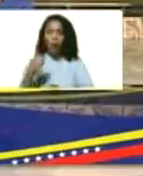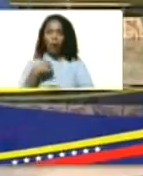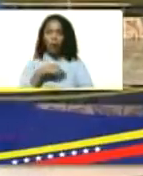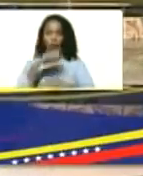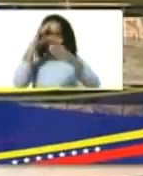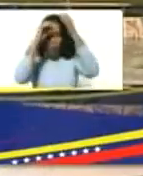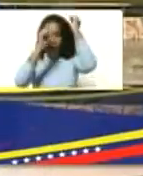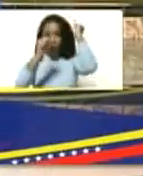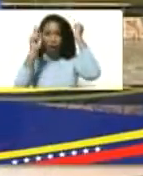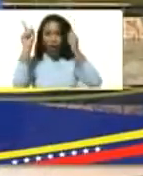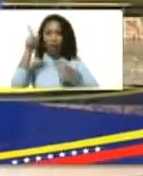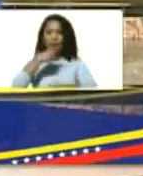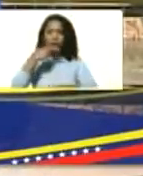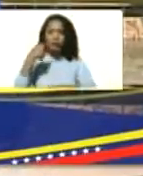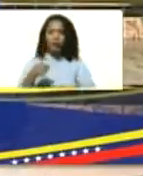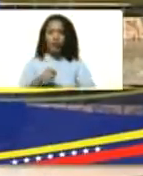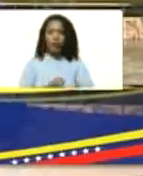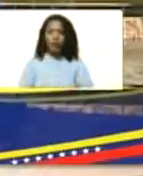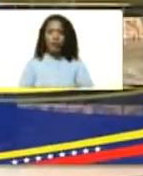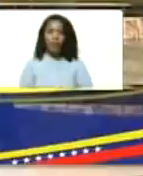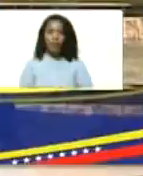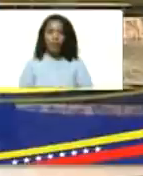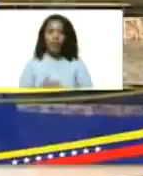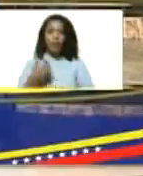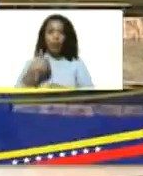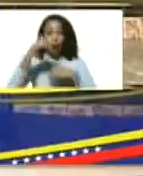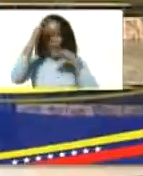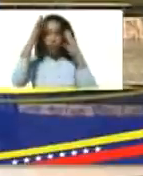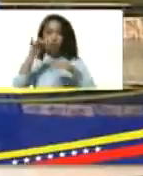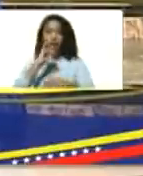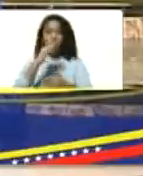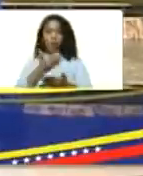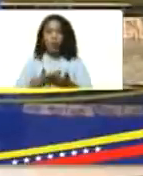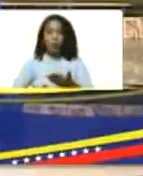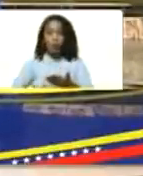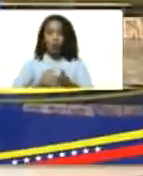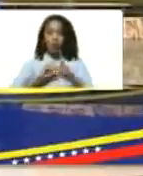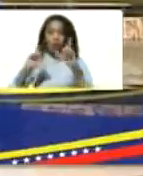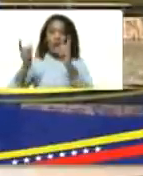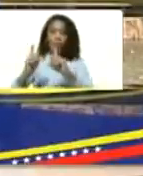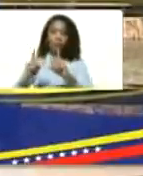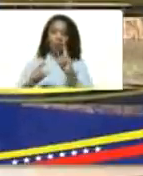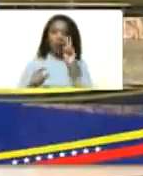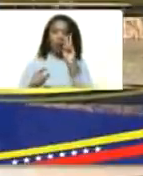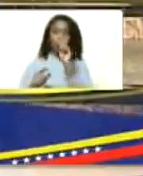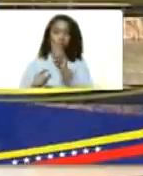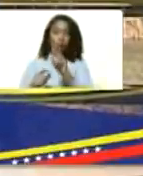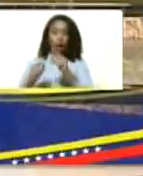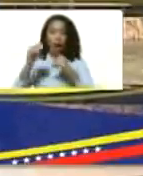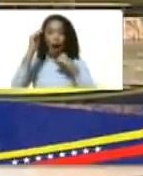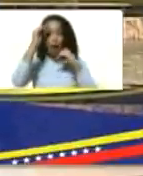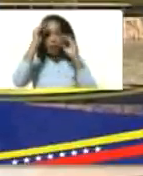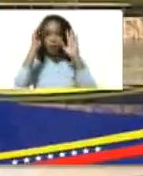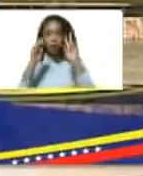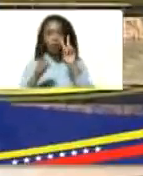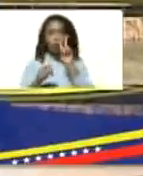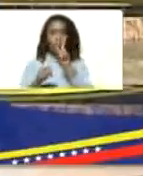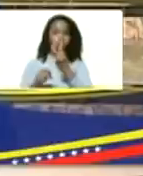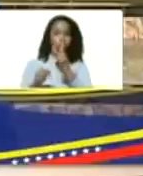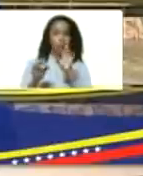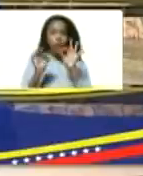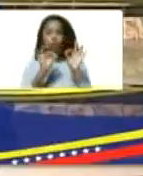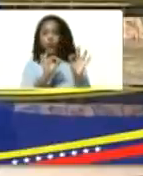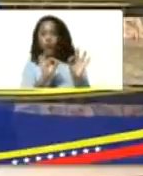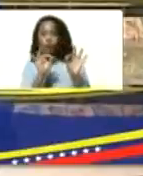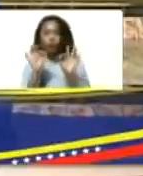embajador en moscú y además estoy atento a los informes de prensa d redes